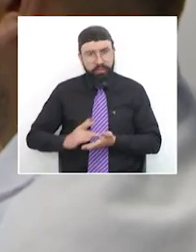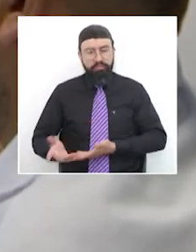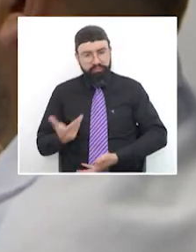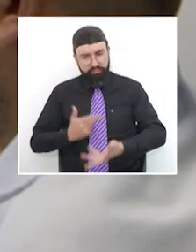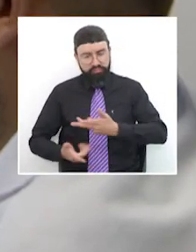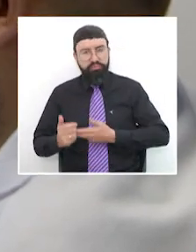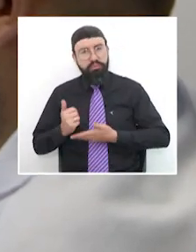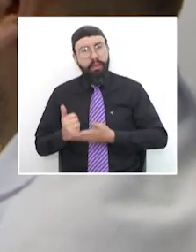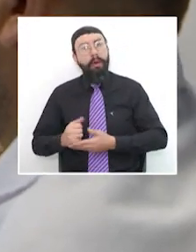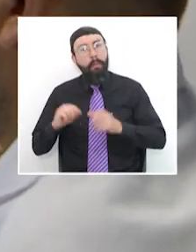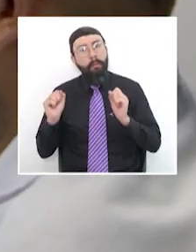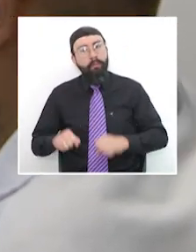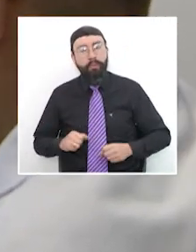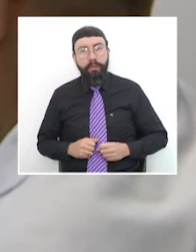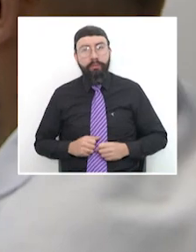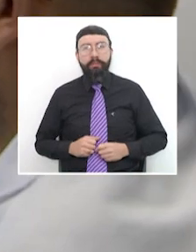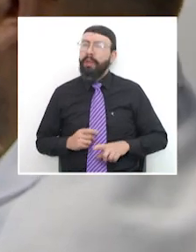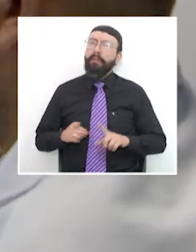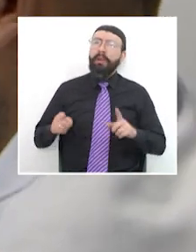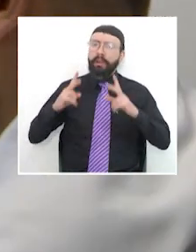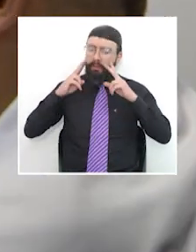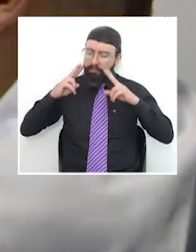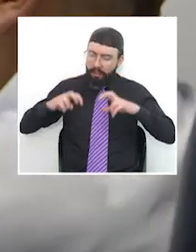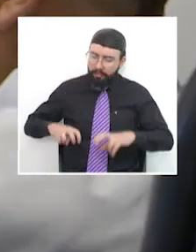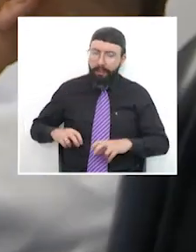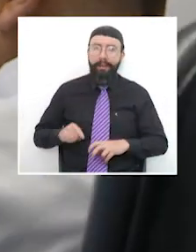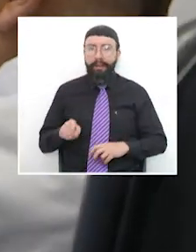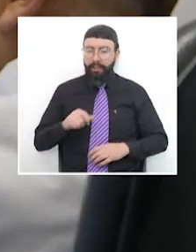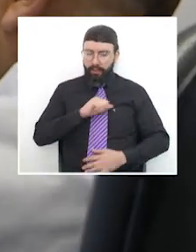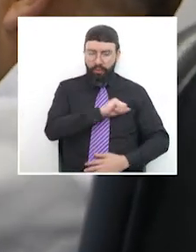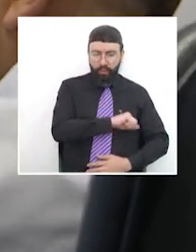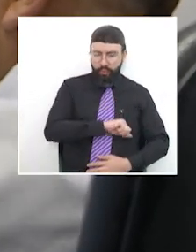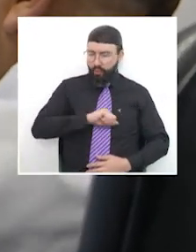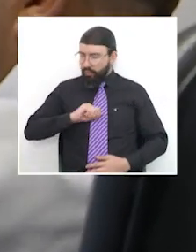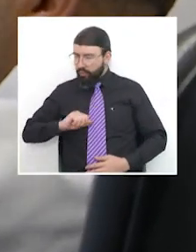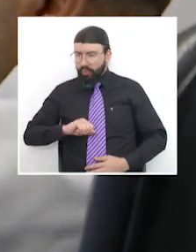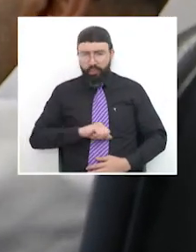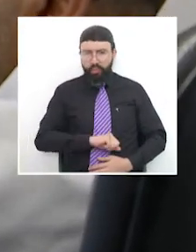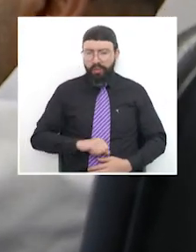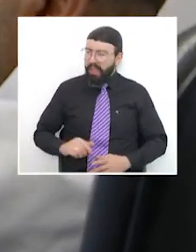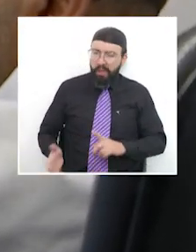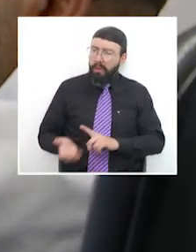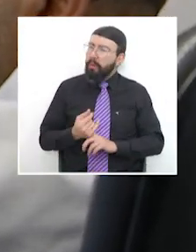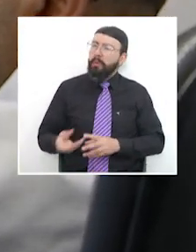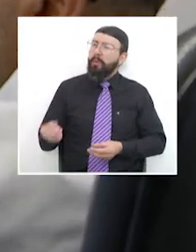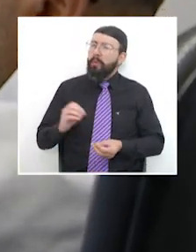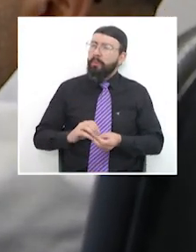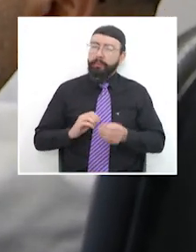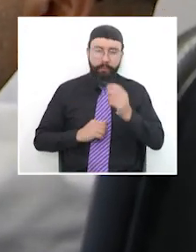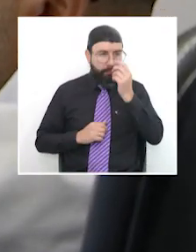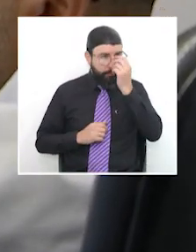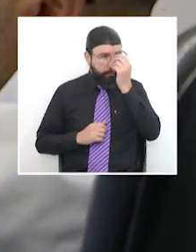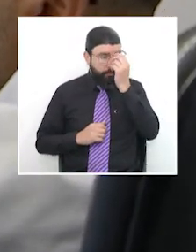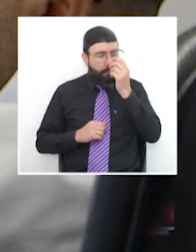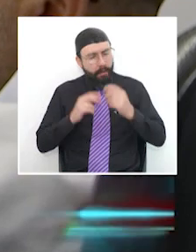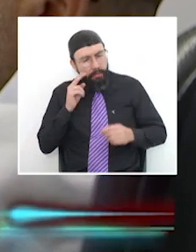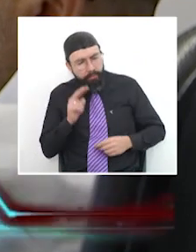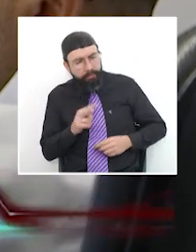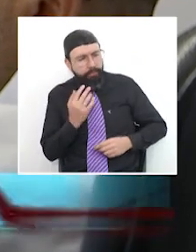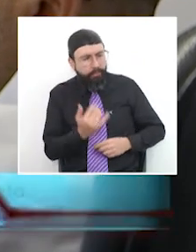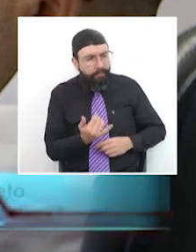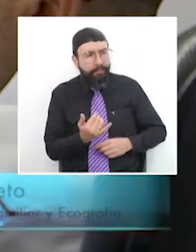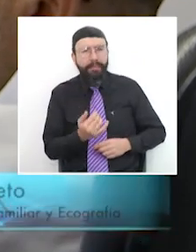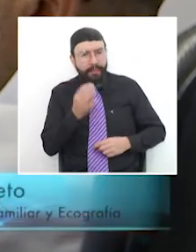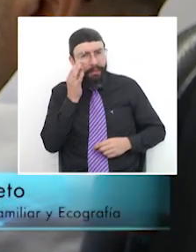diagnóstico ecográfico, doctor Mauricio, usted está haciendo el recorrido. ¿Qué encontró? Bueno, yo pienso que encontré por lo menos una de